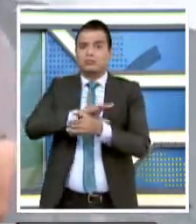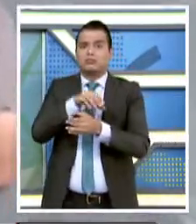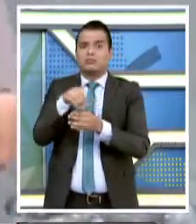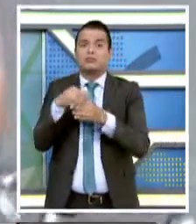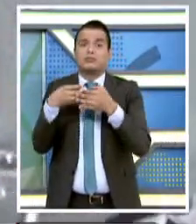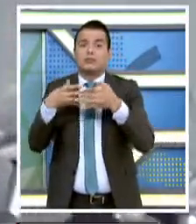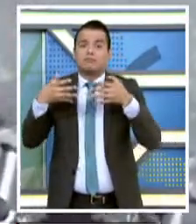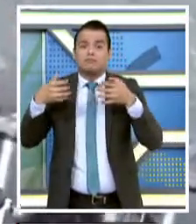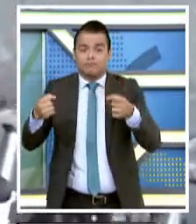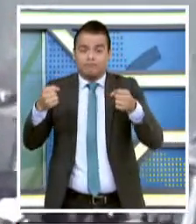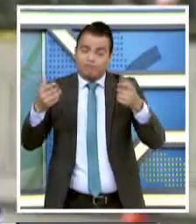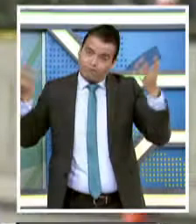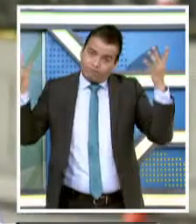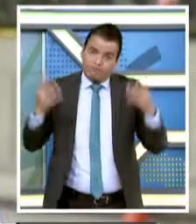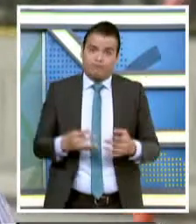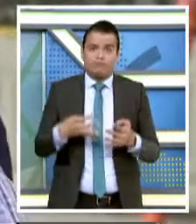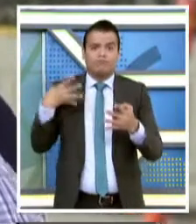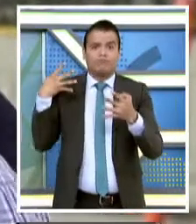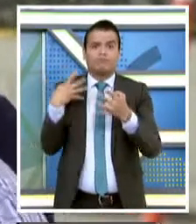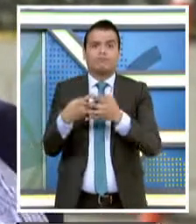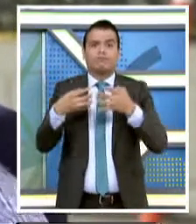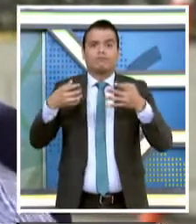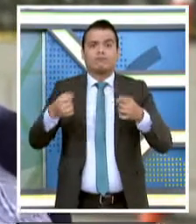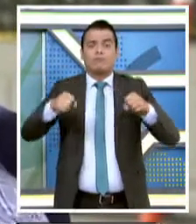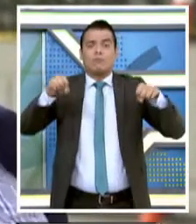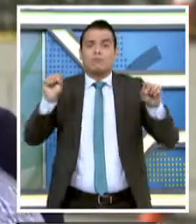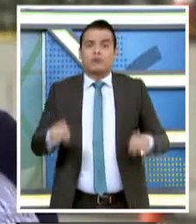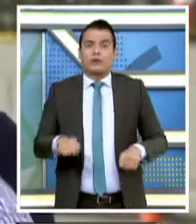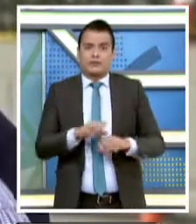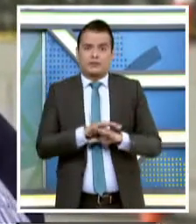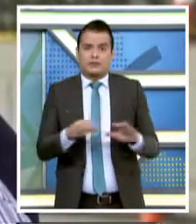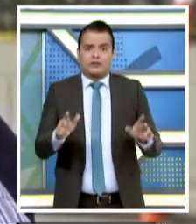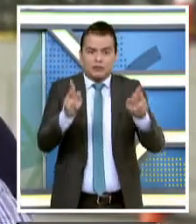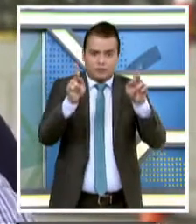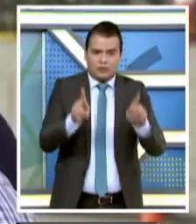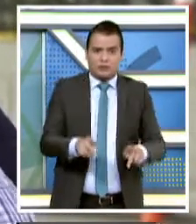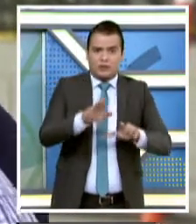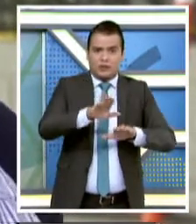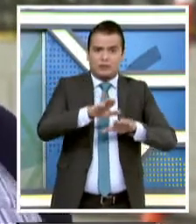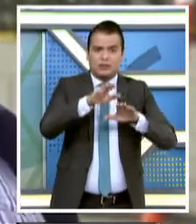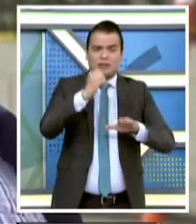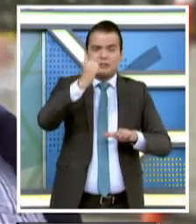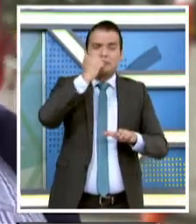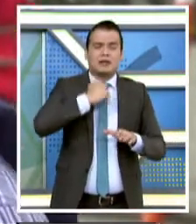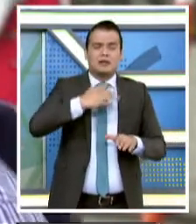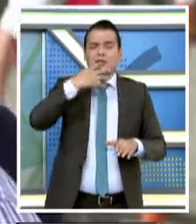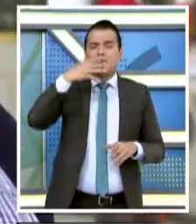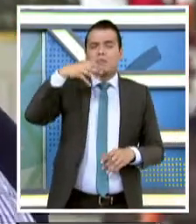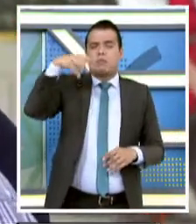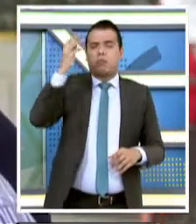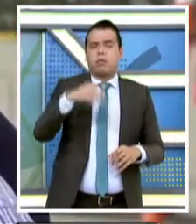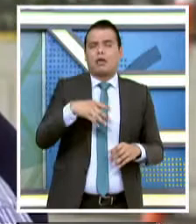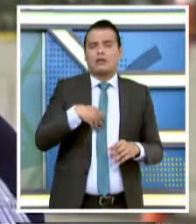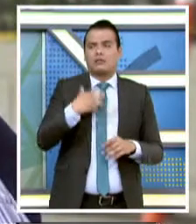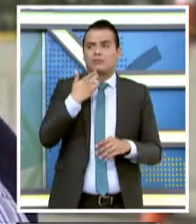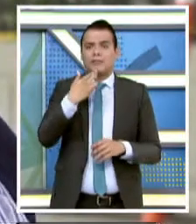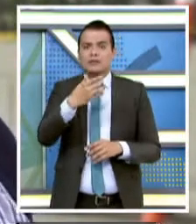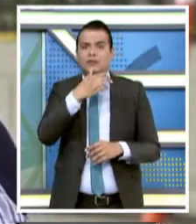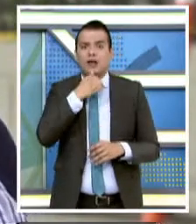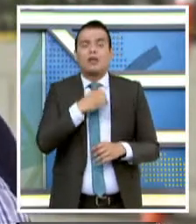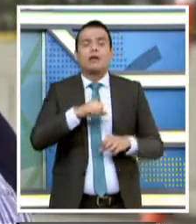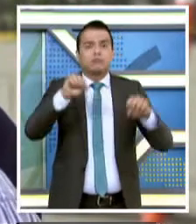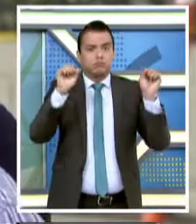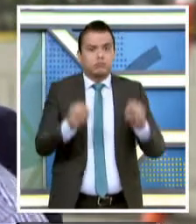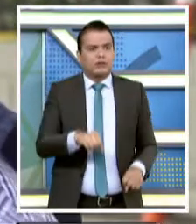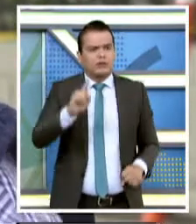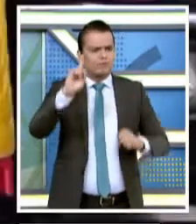4 años a prisión. Las personas responsables, el representante legal, puede ser sujeto a medidas penales.